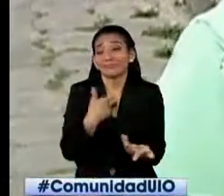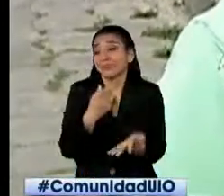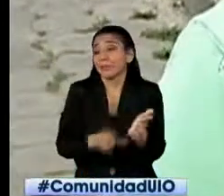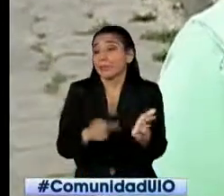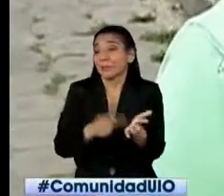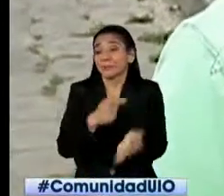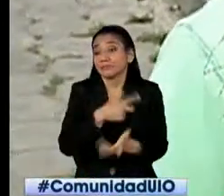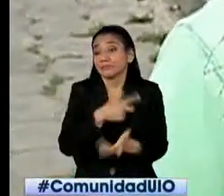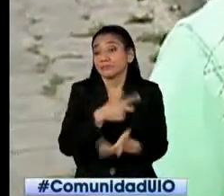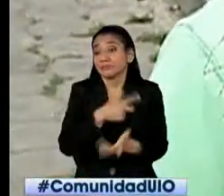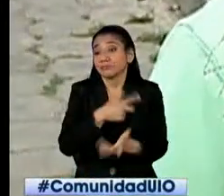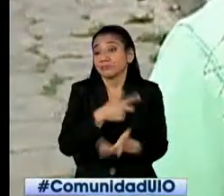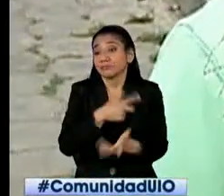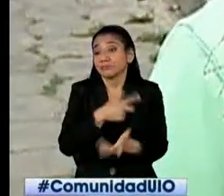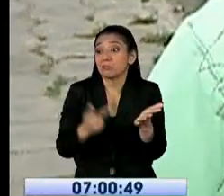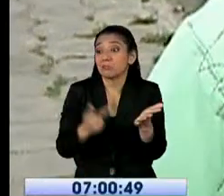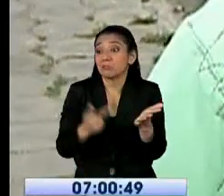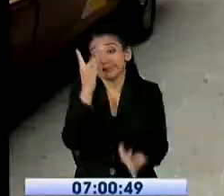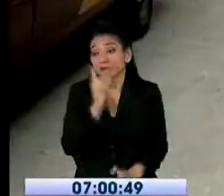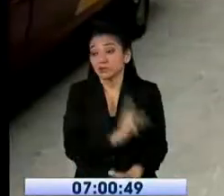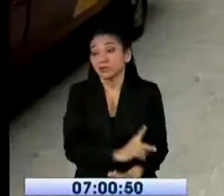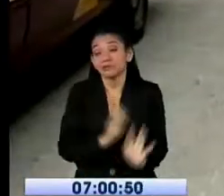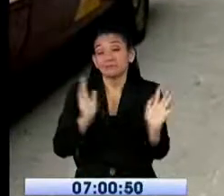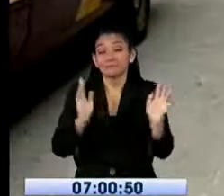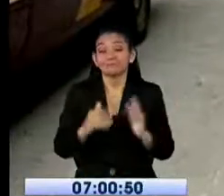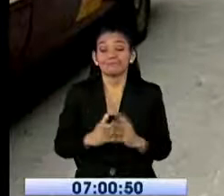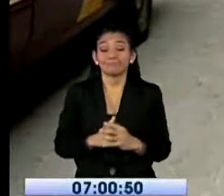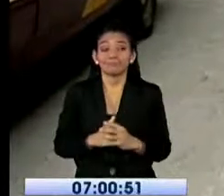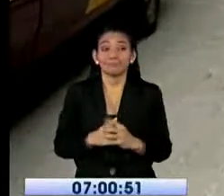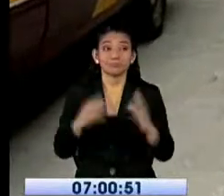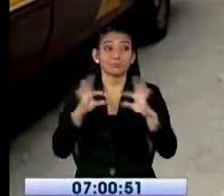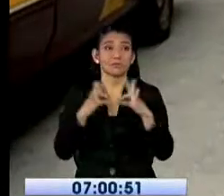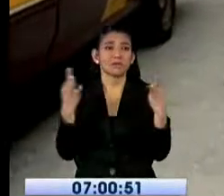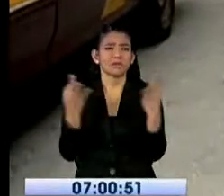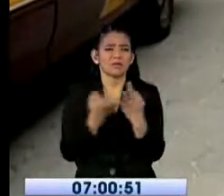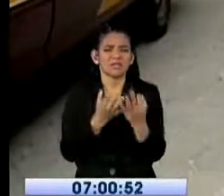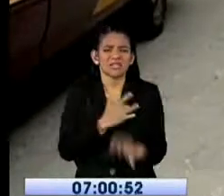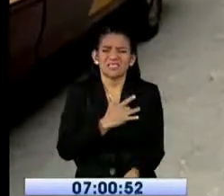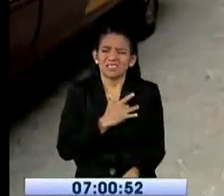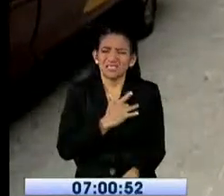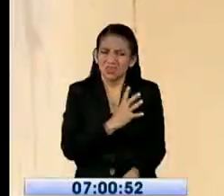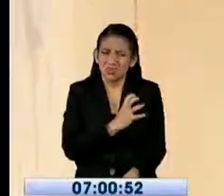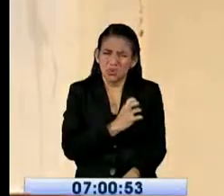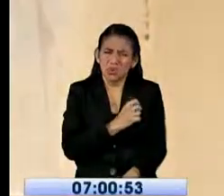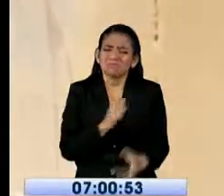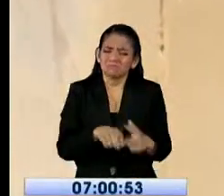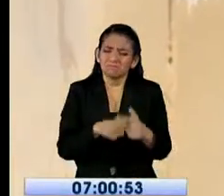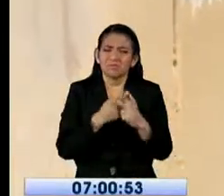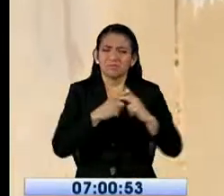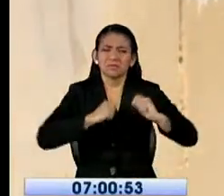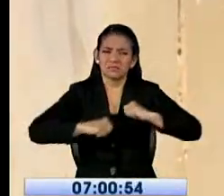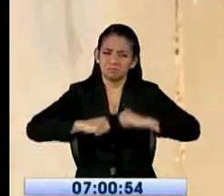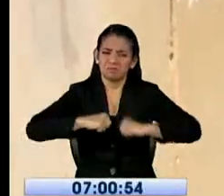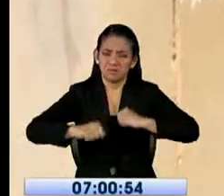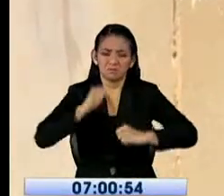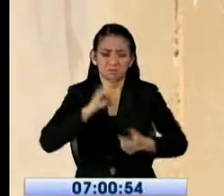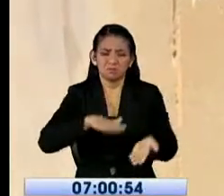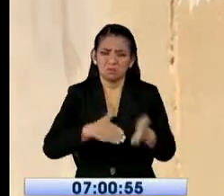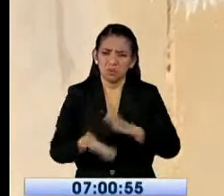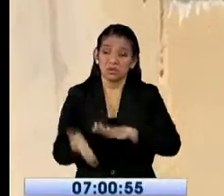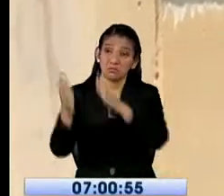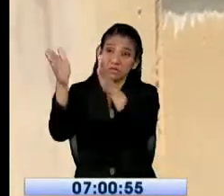problema tendría que ha tomado esa decisión? La familia, sacando fuerzas, empezó los trámites de defunción para recuperar el